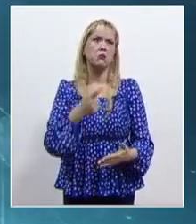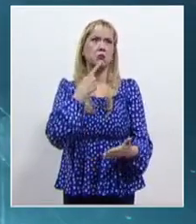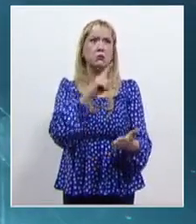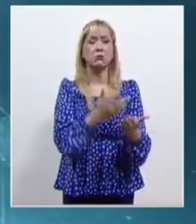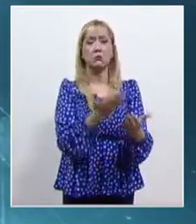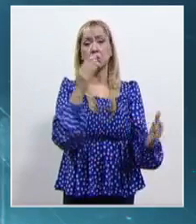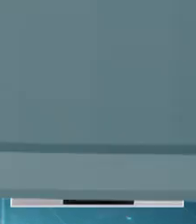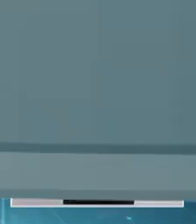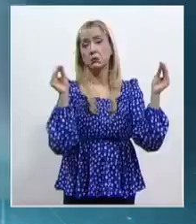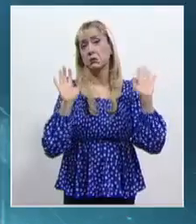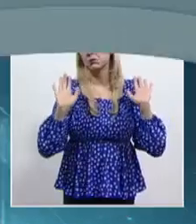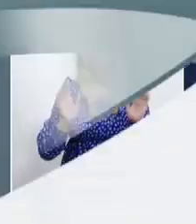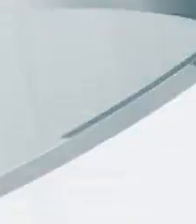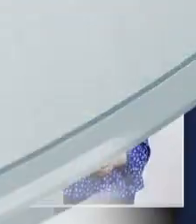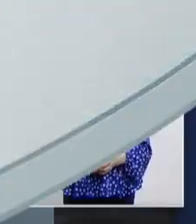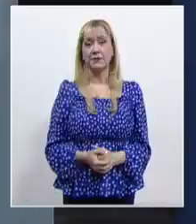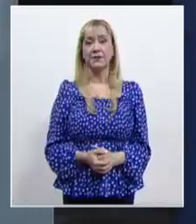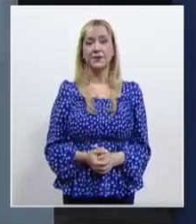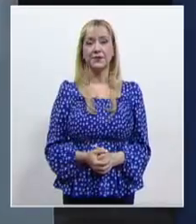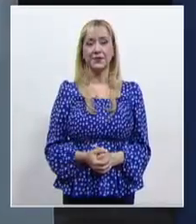administrativa.